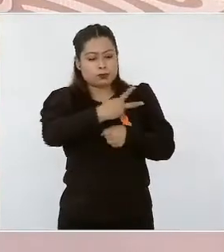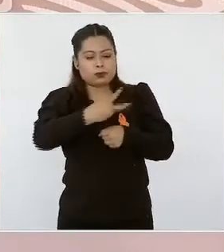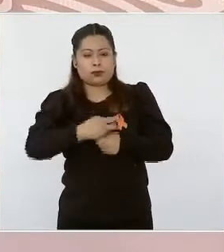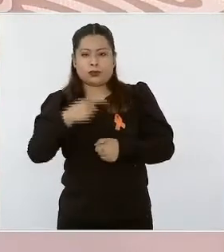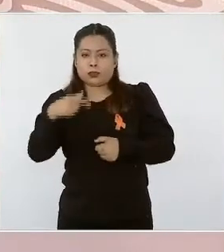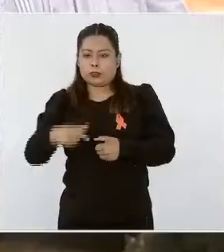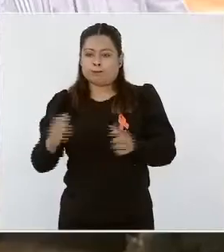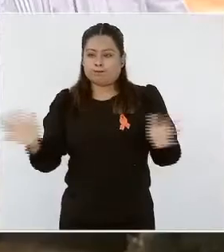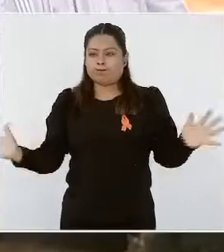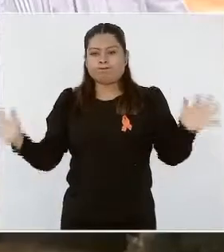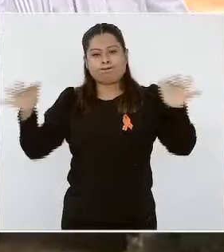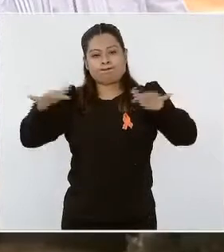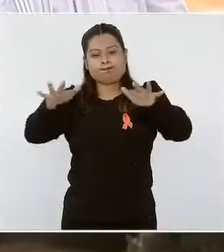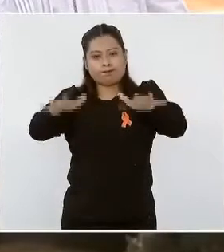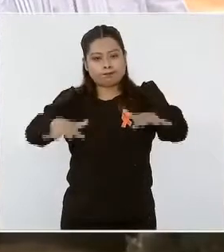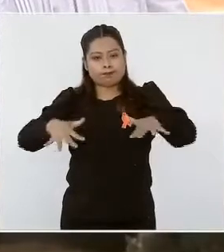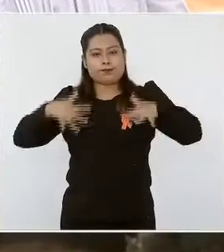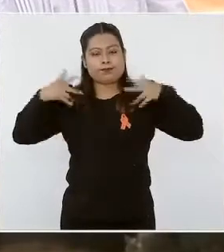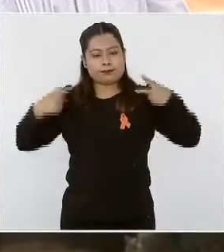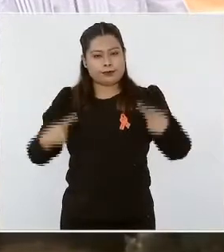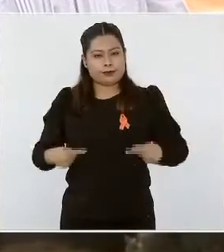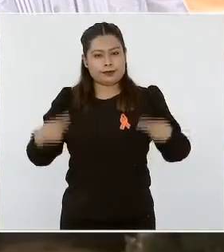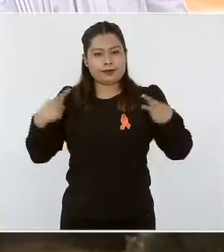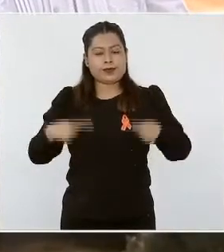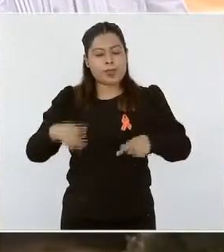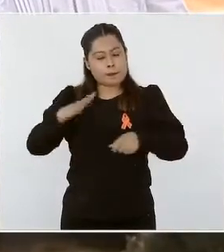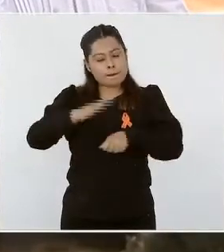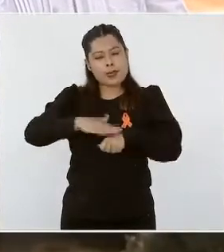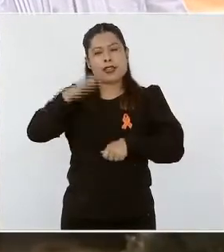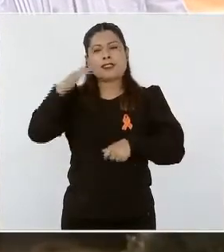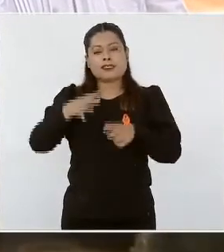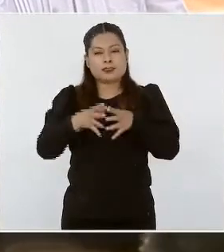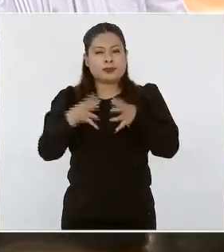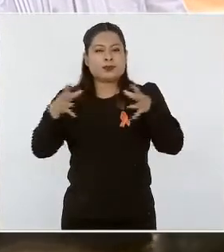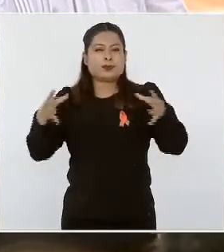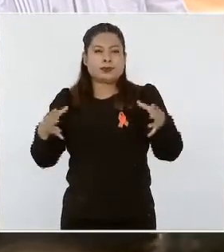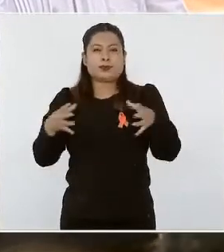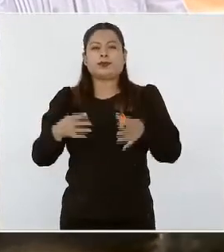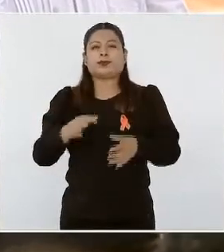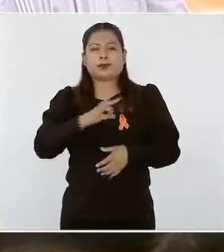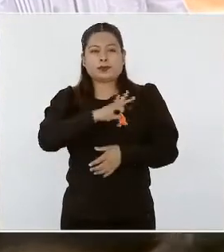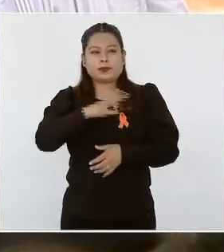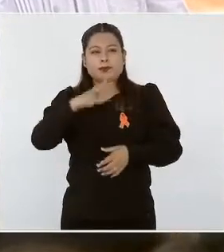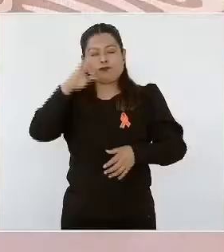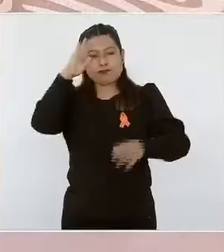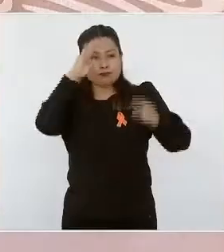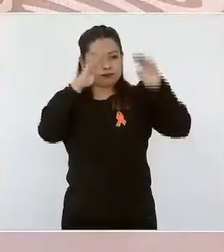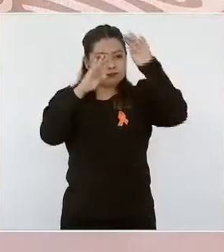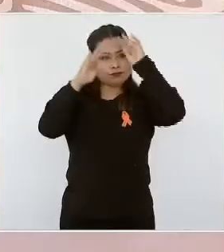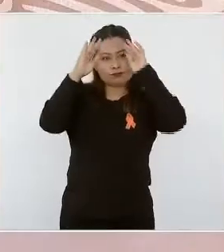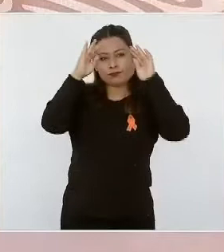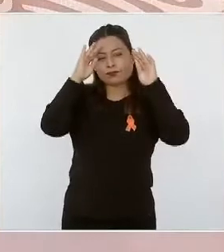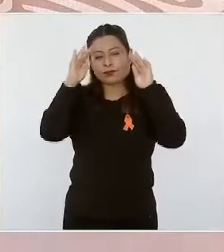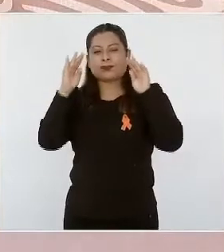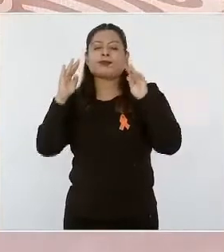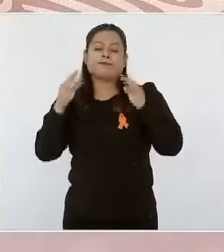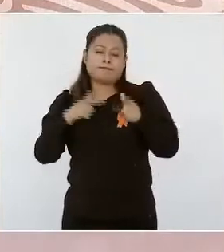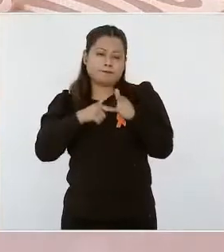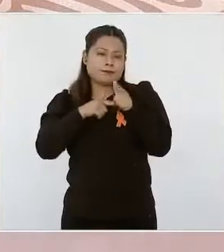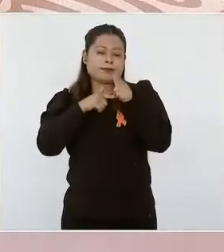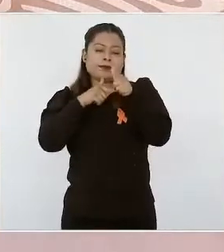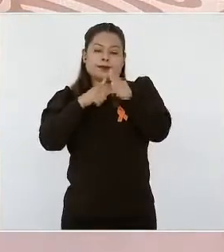esta gran convocatoria, para que seamos más los que podamos reflexionar y, por supuesto,